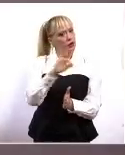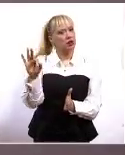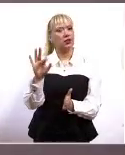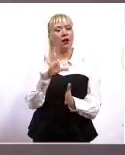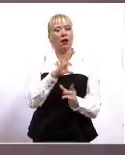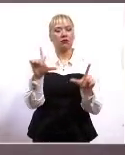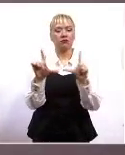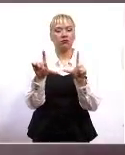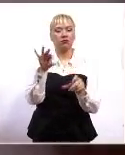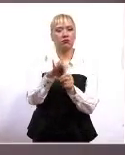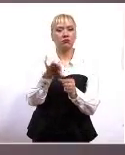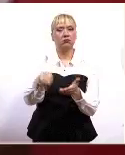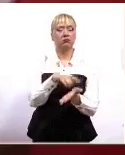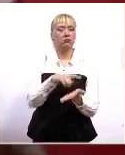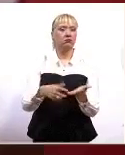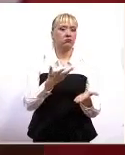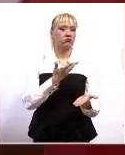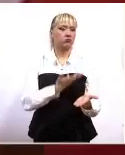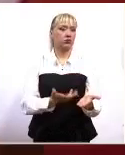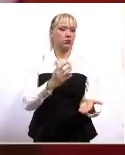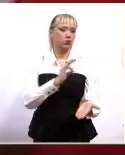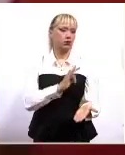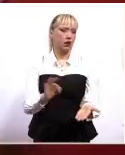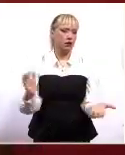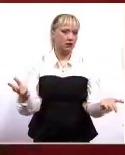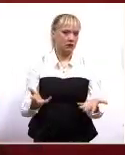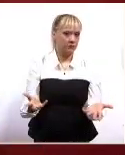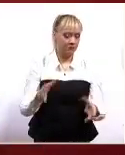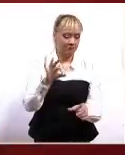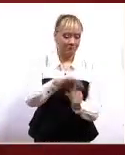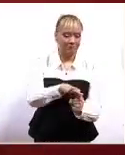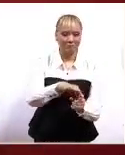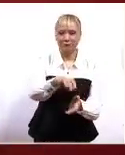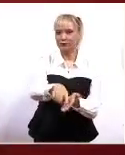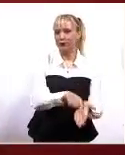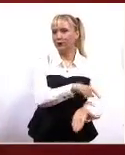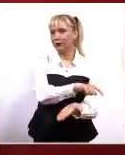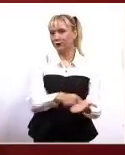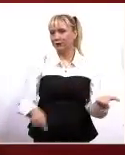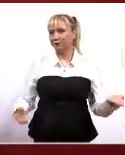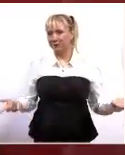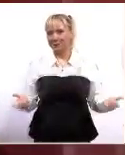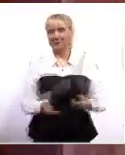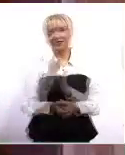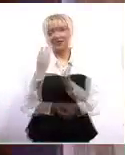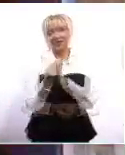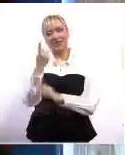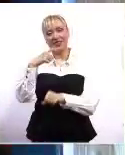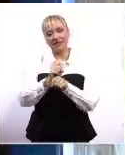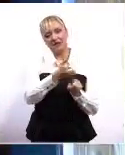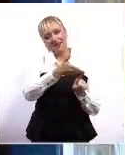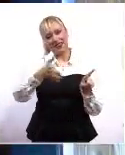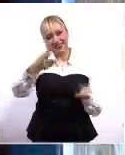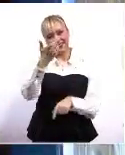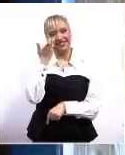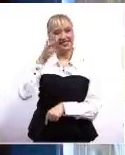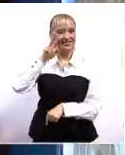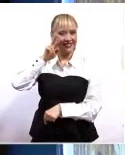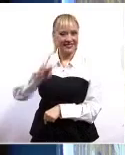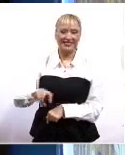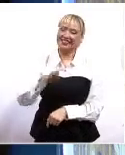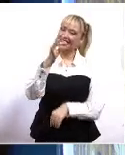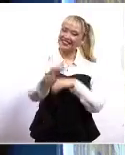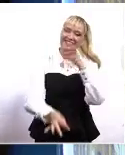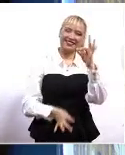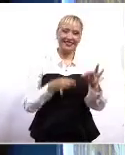sus derechos político-electorales. Para el canal del Poder Judicial de la Federación, Marta Rodríguez. Y es así como llegamos al final